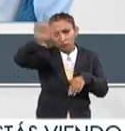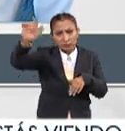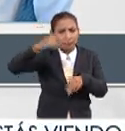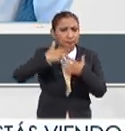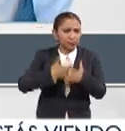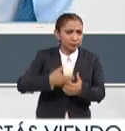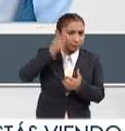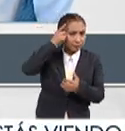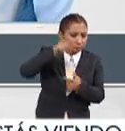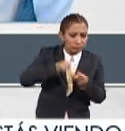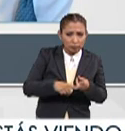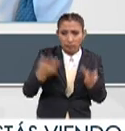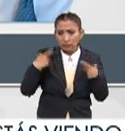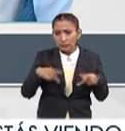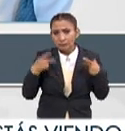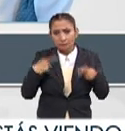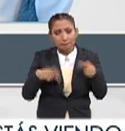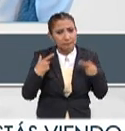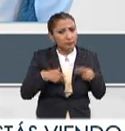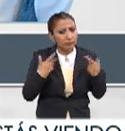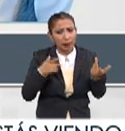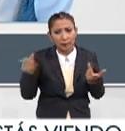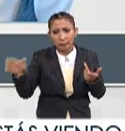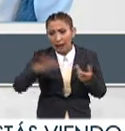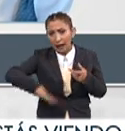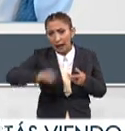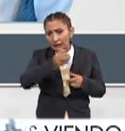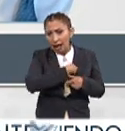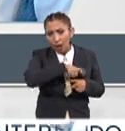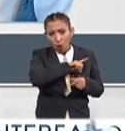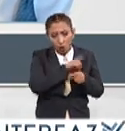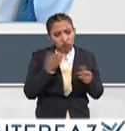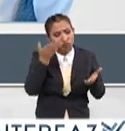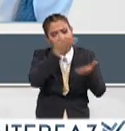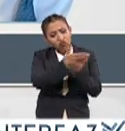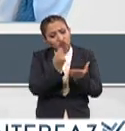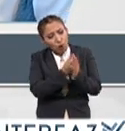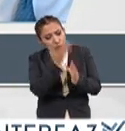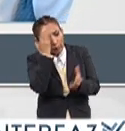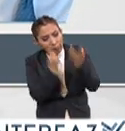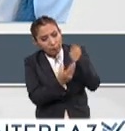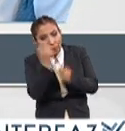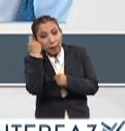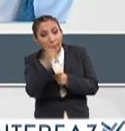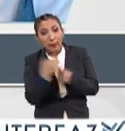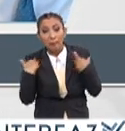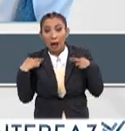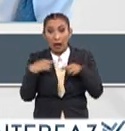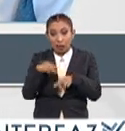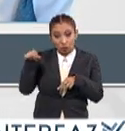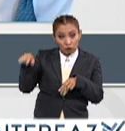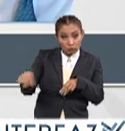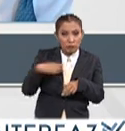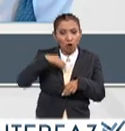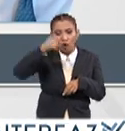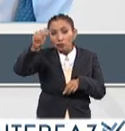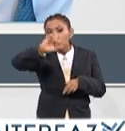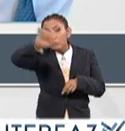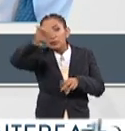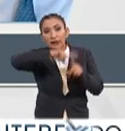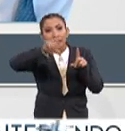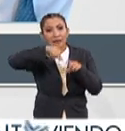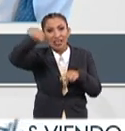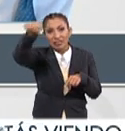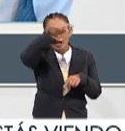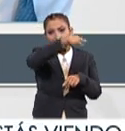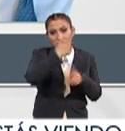profesionistas, empresarios, profesionistas del área de la salud se han acercado mucho a tomar este curso, profesores y otros profesionistas